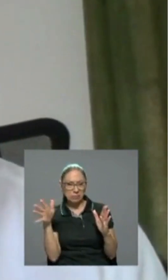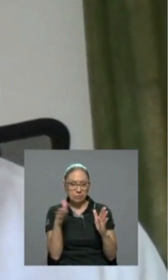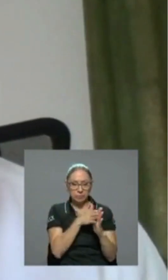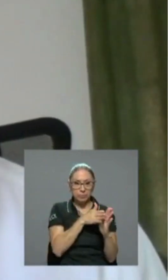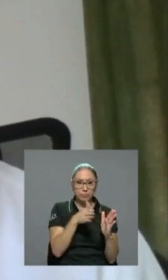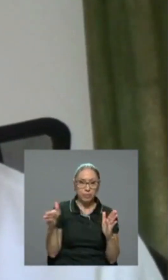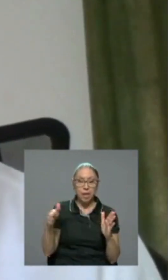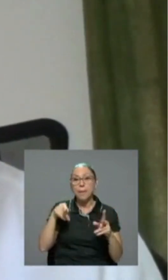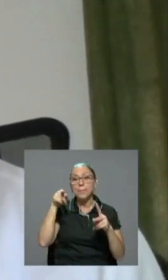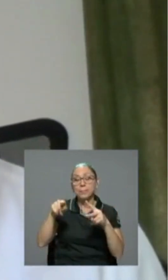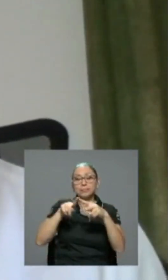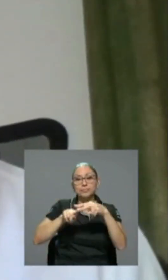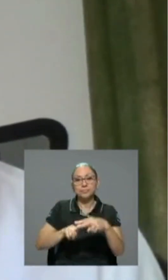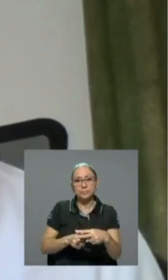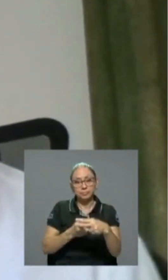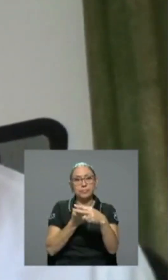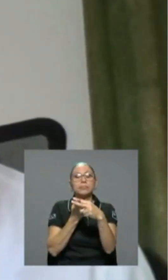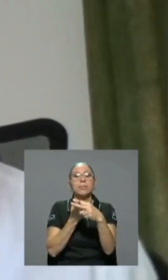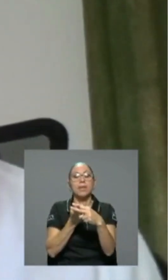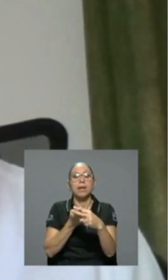inició